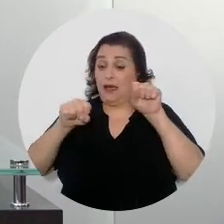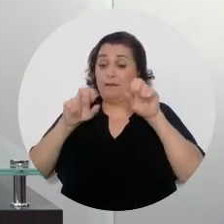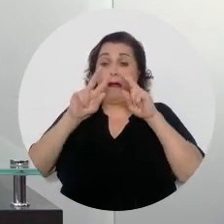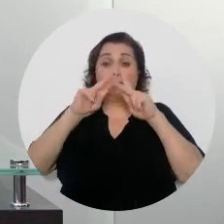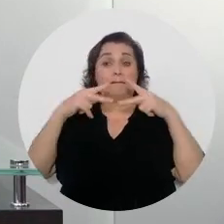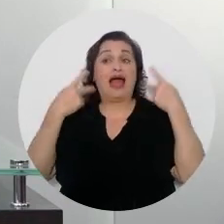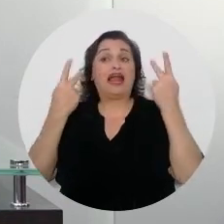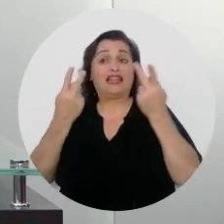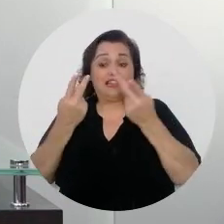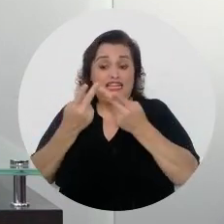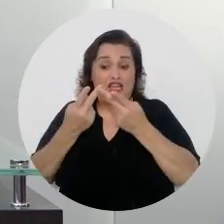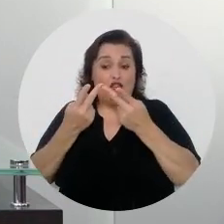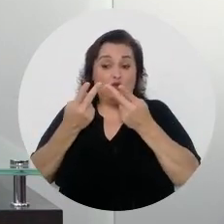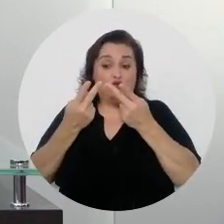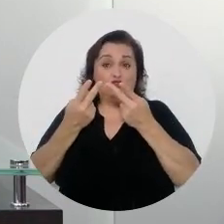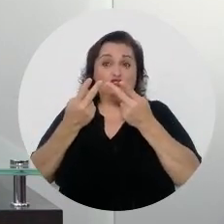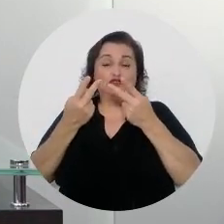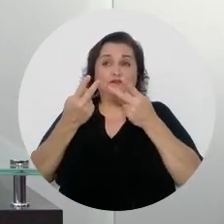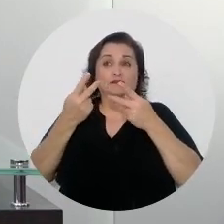de partidos, que viene a ser